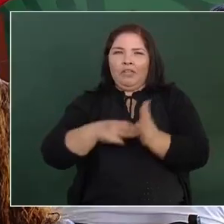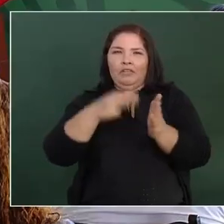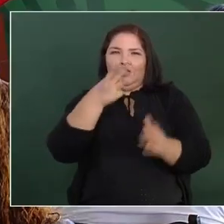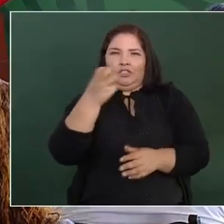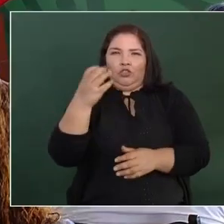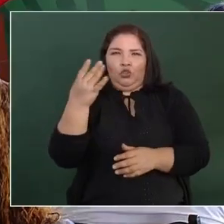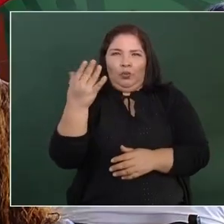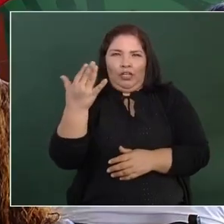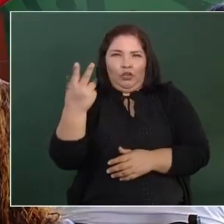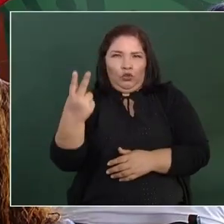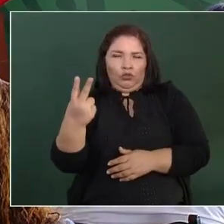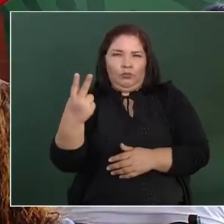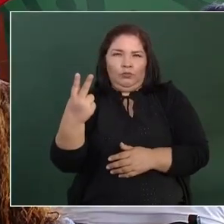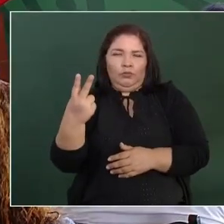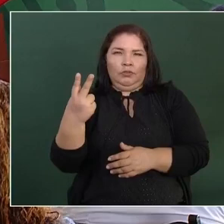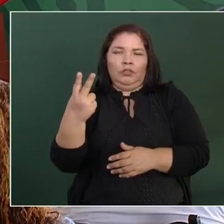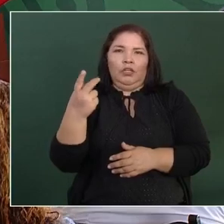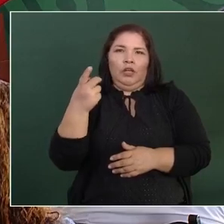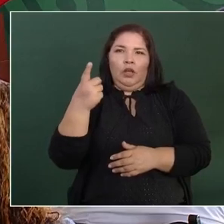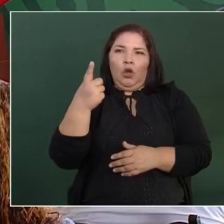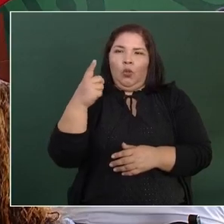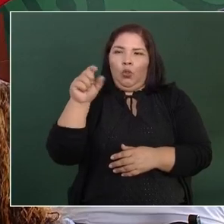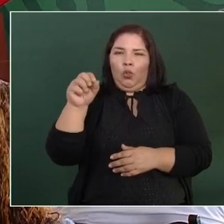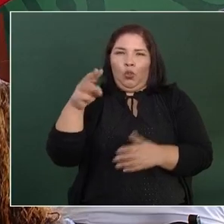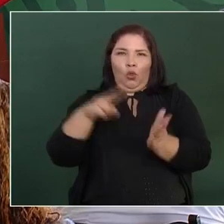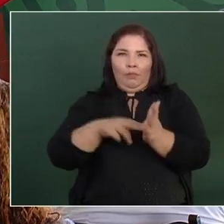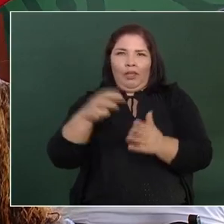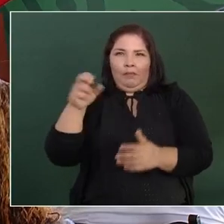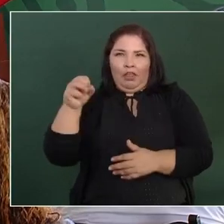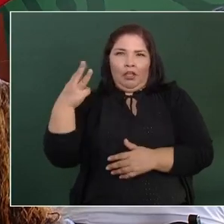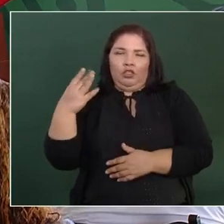plantíos con, en 2023,